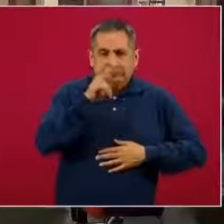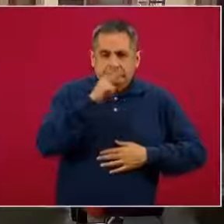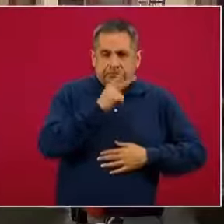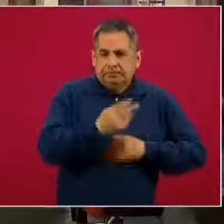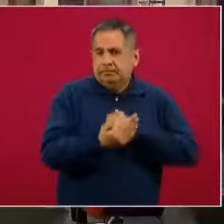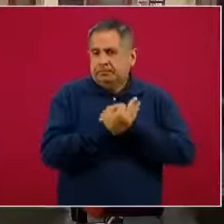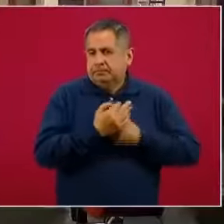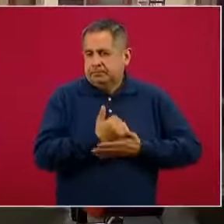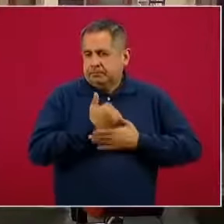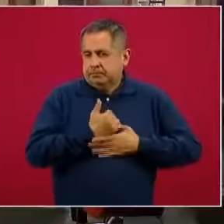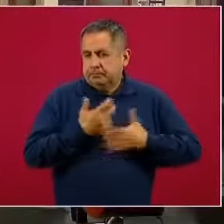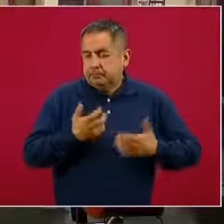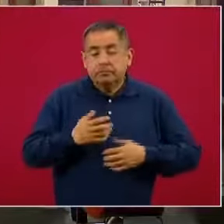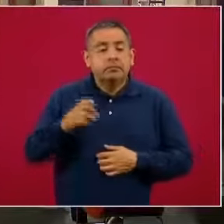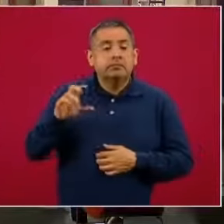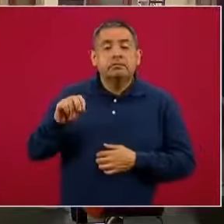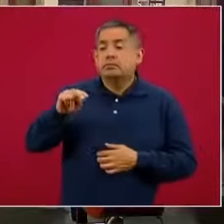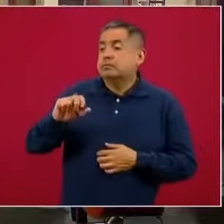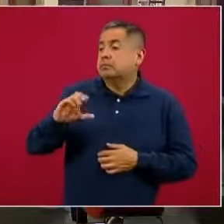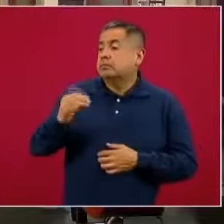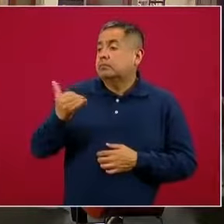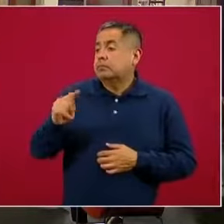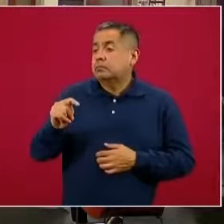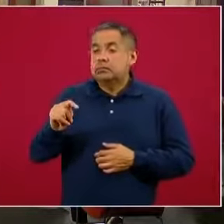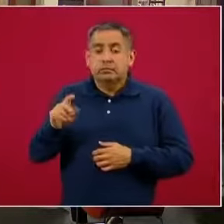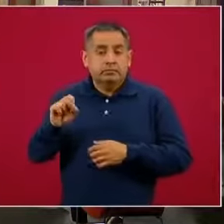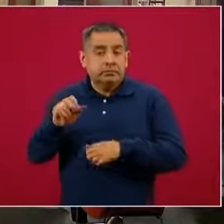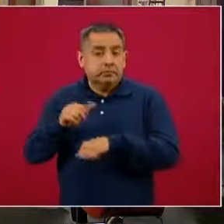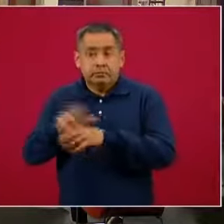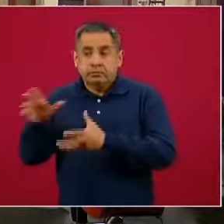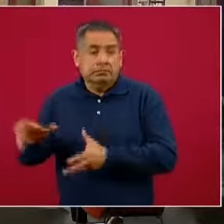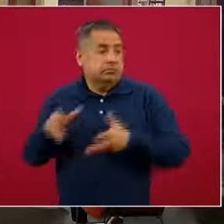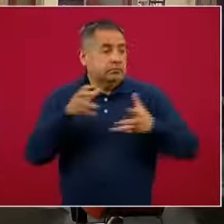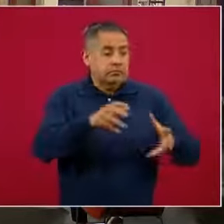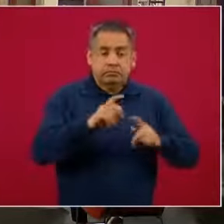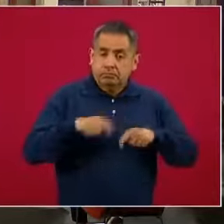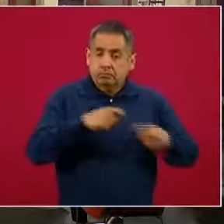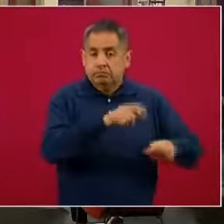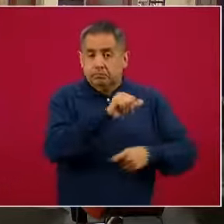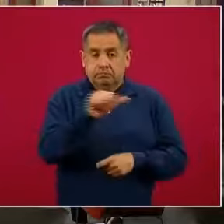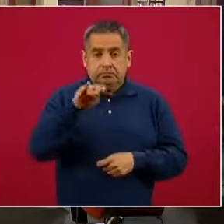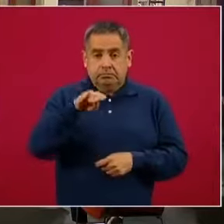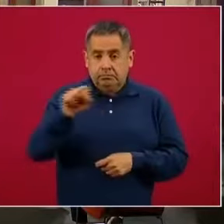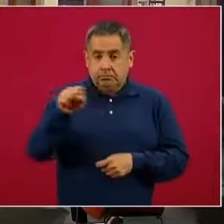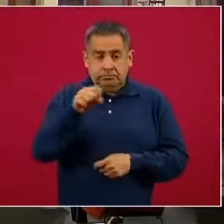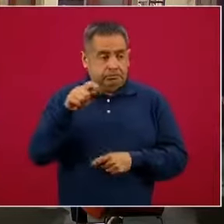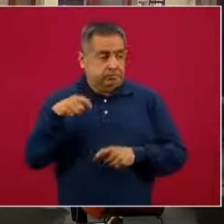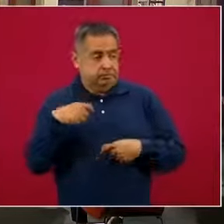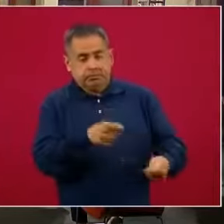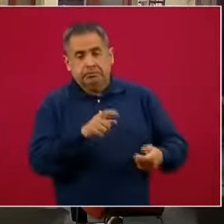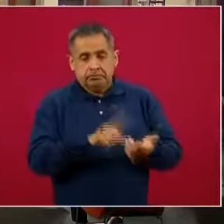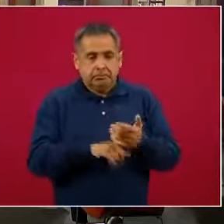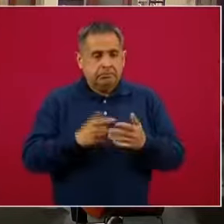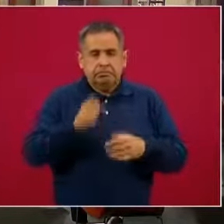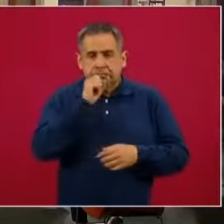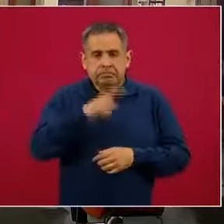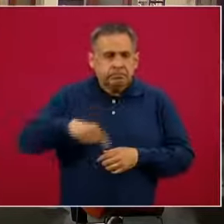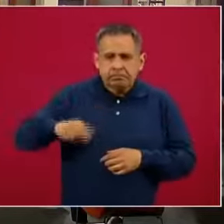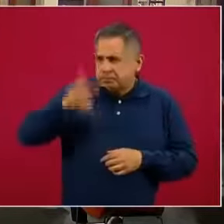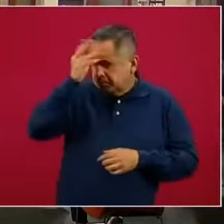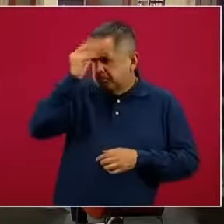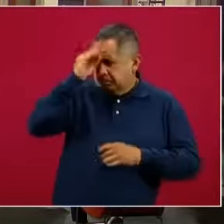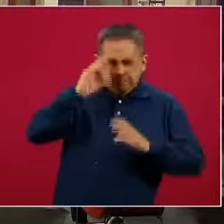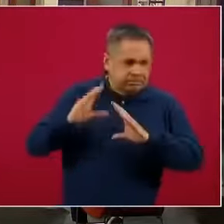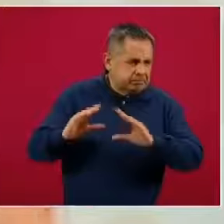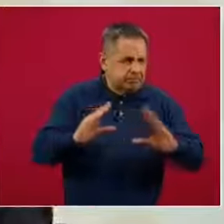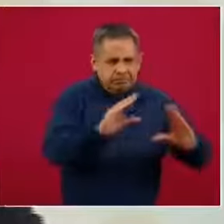CONACYT. Estos 60 ventiladores ya están en el Seguro Social y además un proceso de capacitación por parte del propio